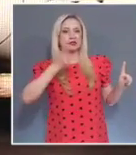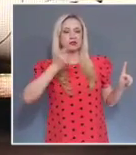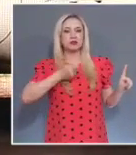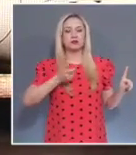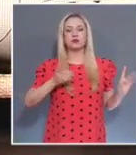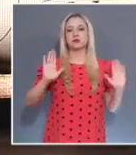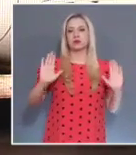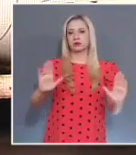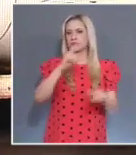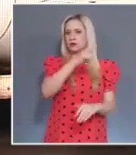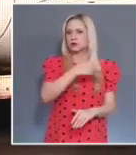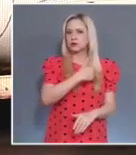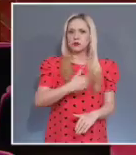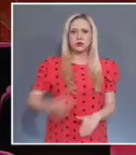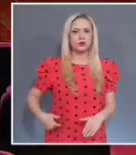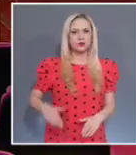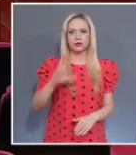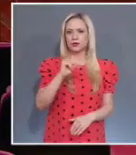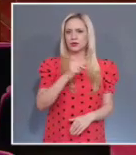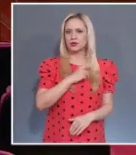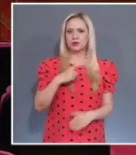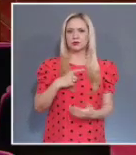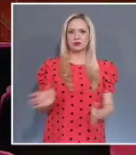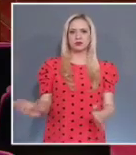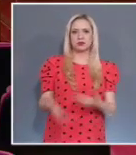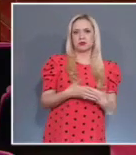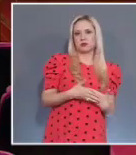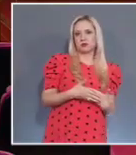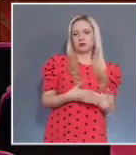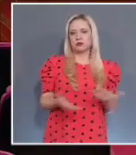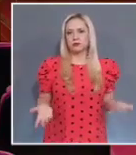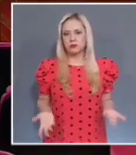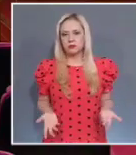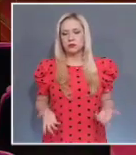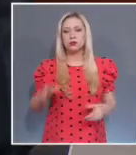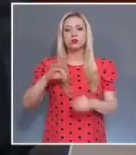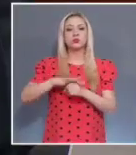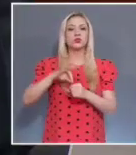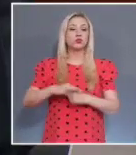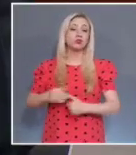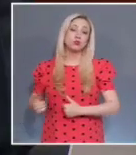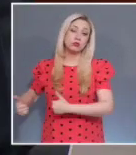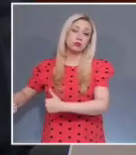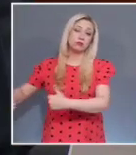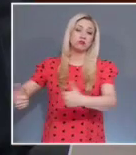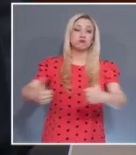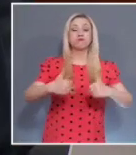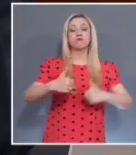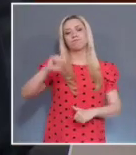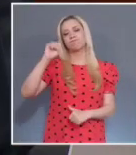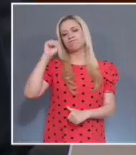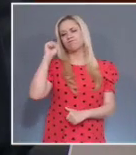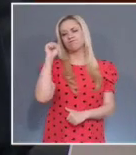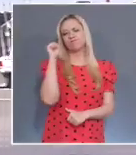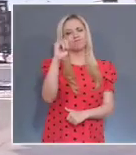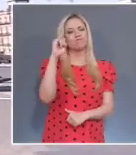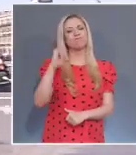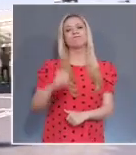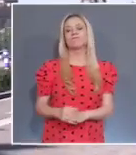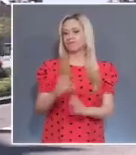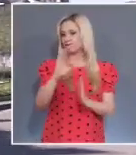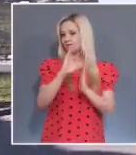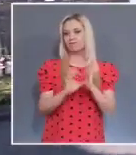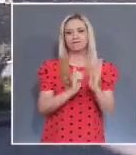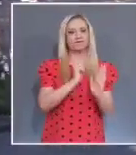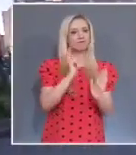Ejecutivo Federal. Por mayoría de votos, el Pleno de la Corte determinó que es inconstitucional el acuerdo